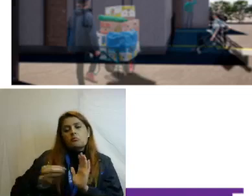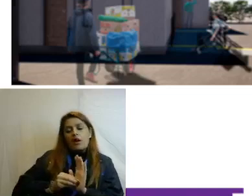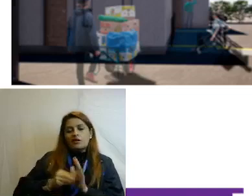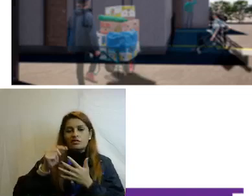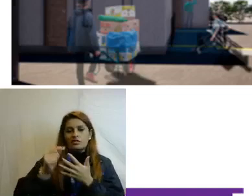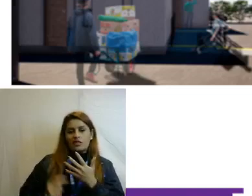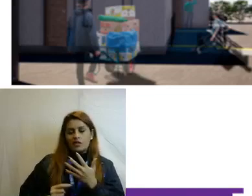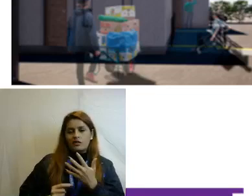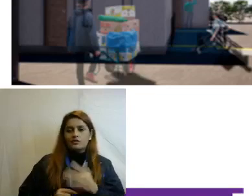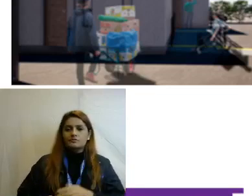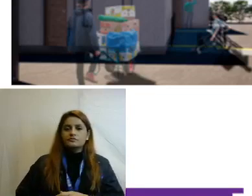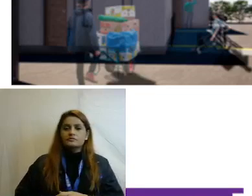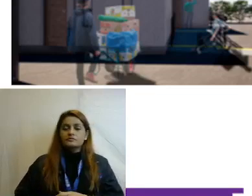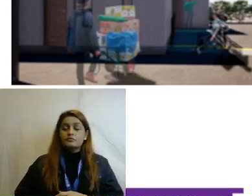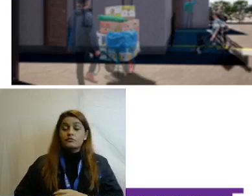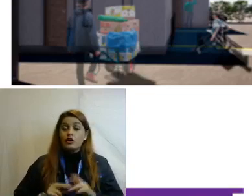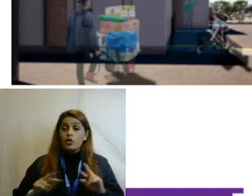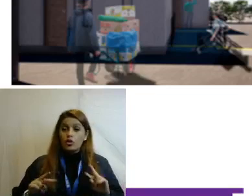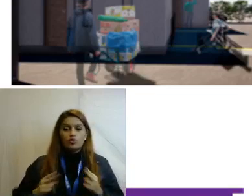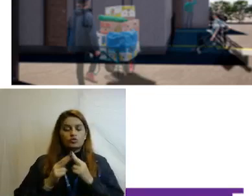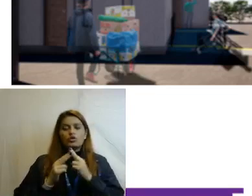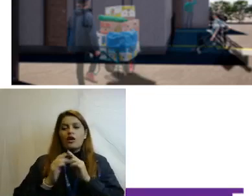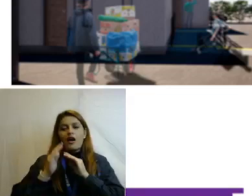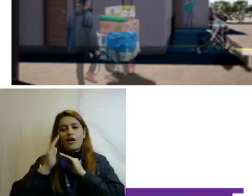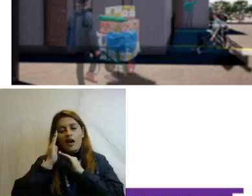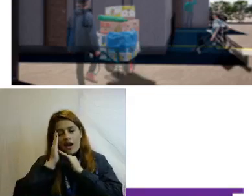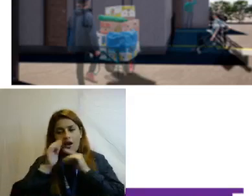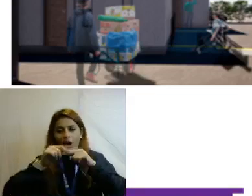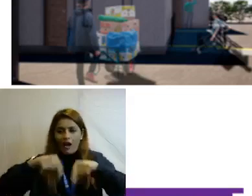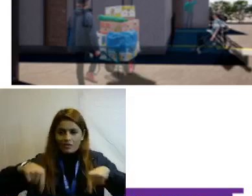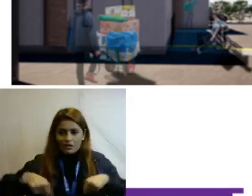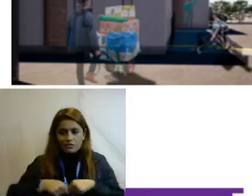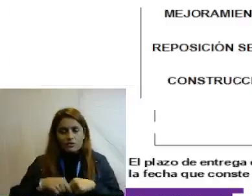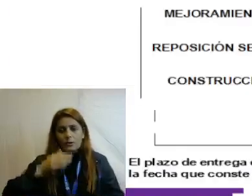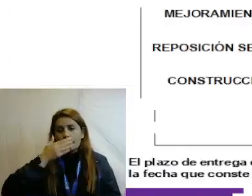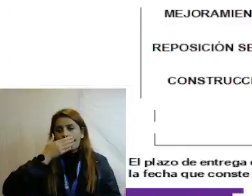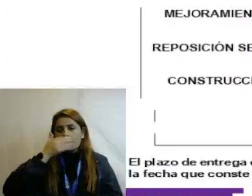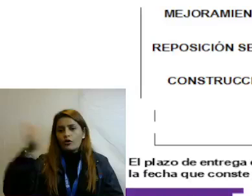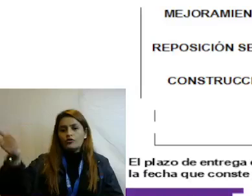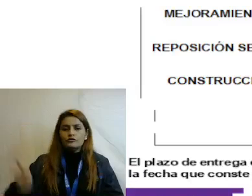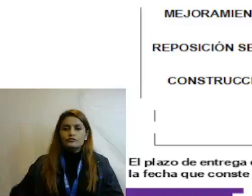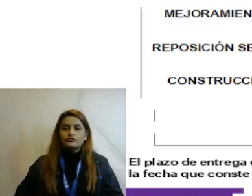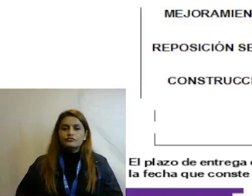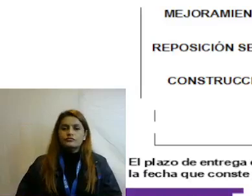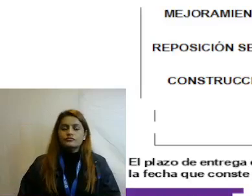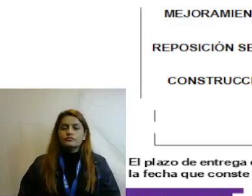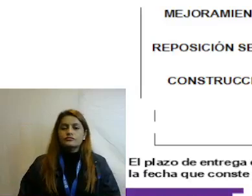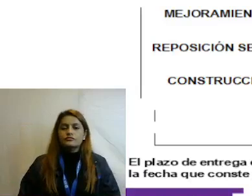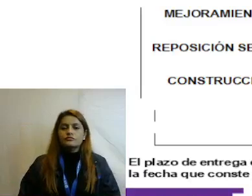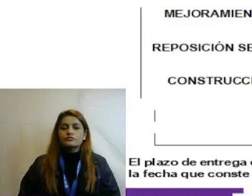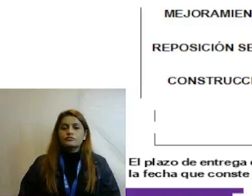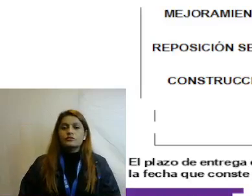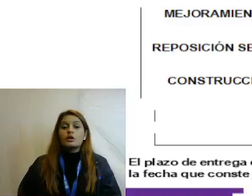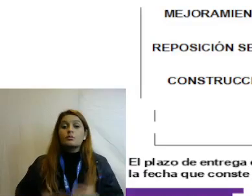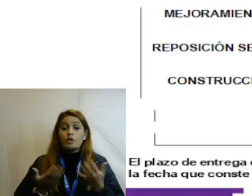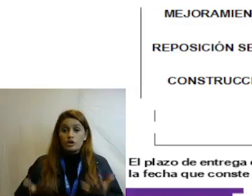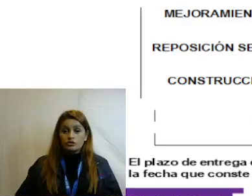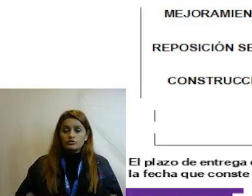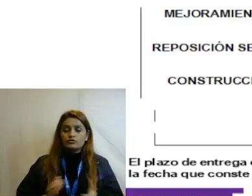pero construcción de habitaciones, mejoramiento, etcétera, ¿cierto? Por tanto, alcaldesa y